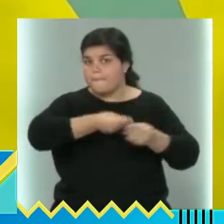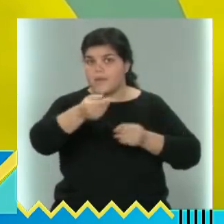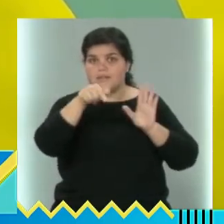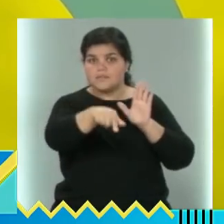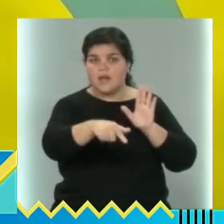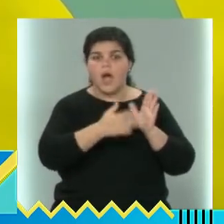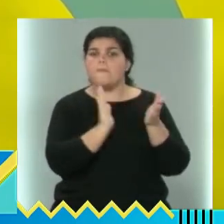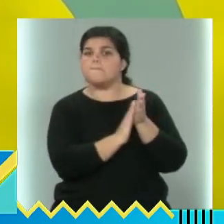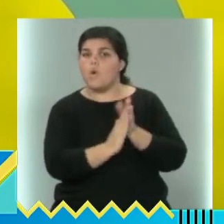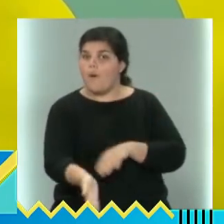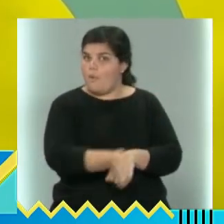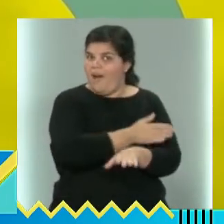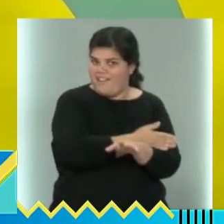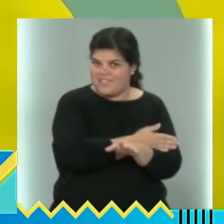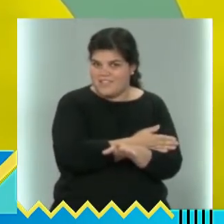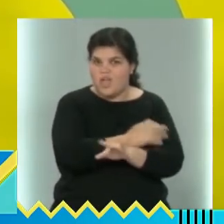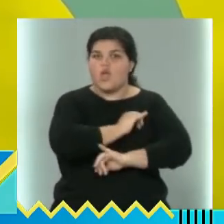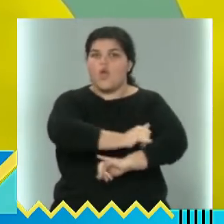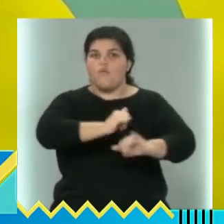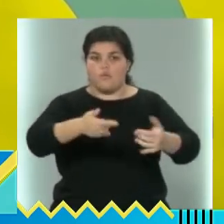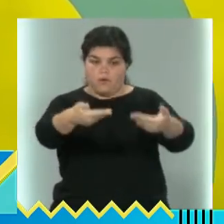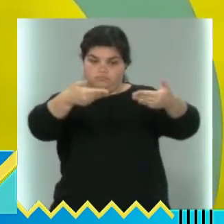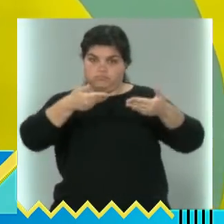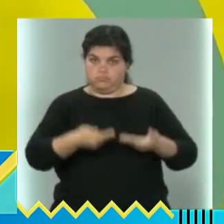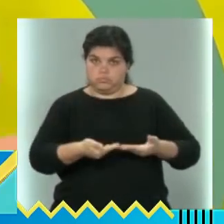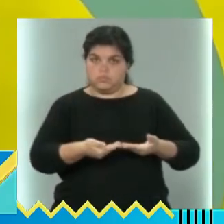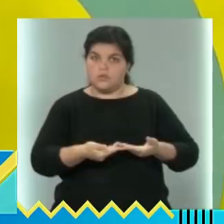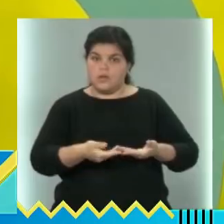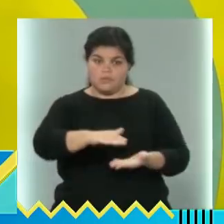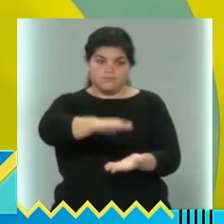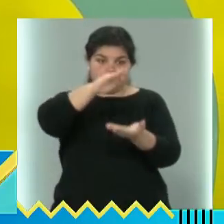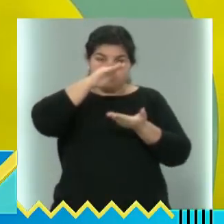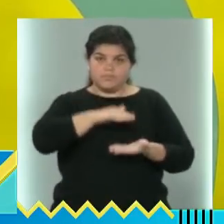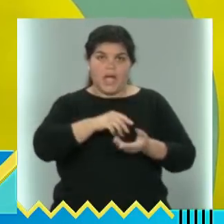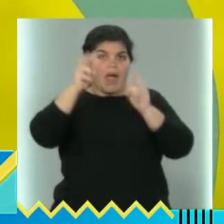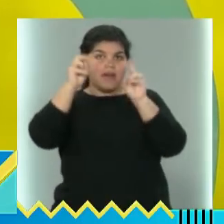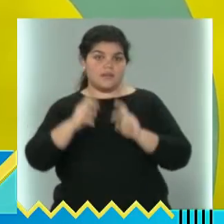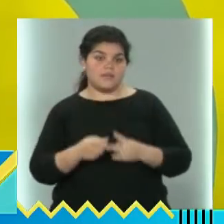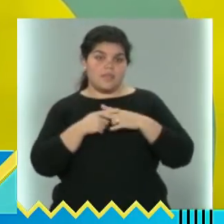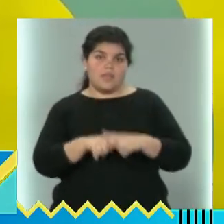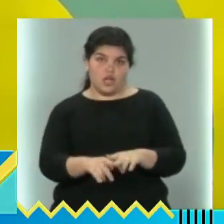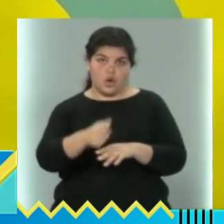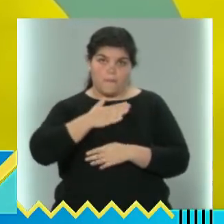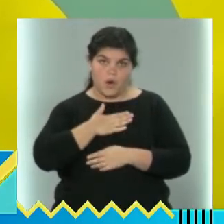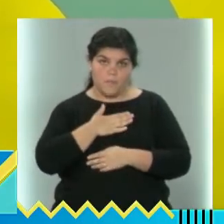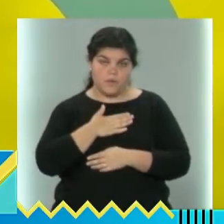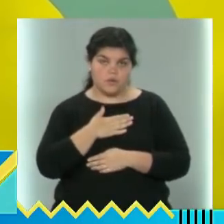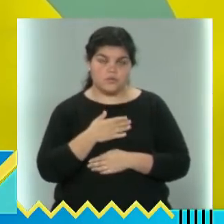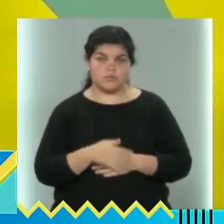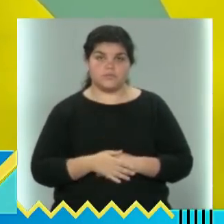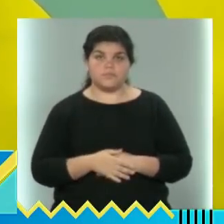que demostrar, te tiene que traer la información, no demostrar, te trae la información y vos la analizarás con tus propios técnicos, que la